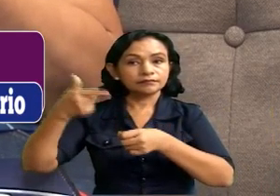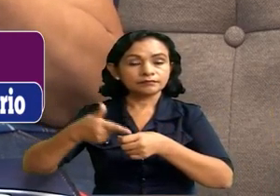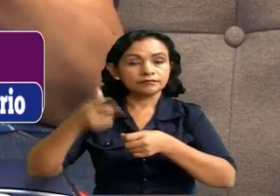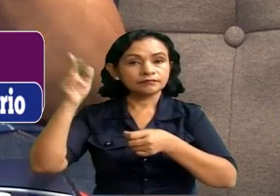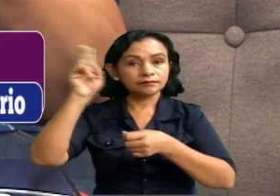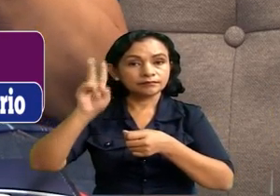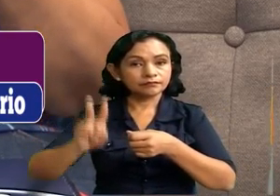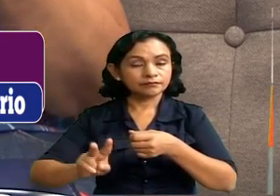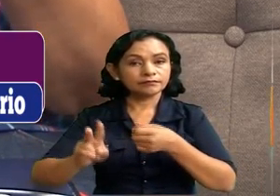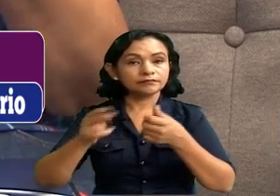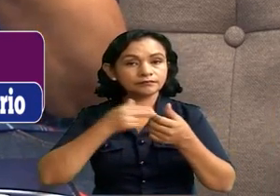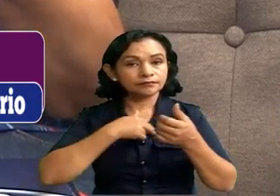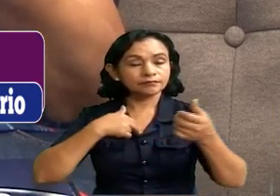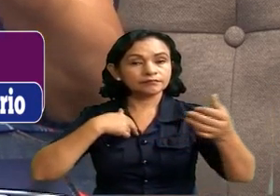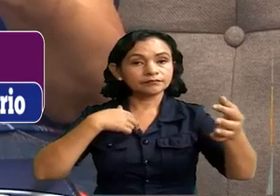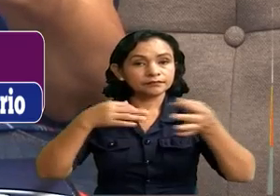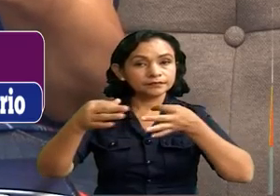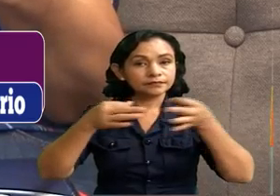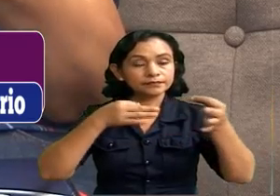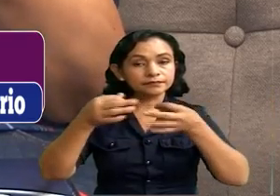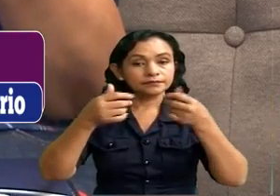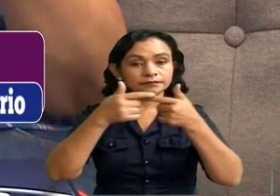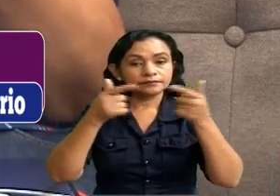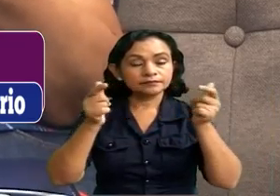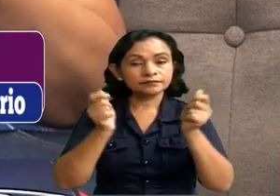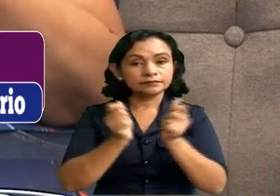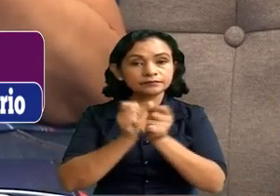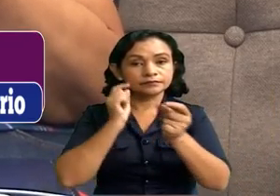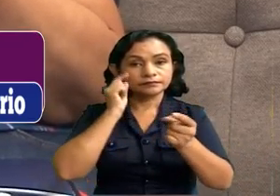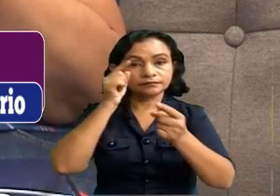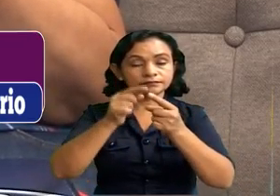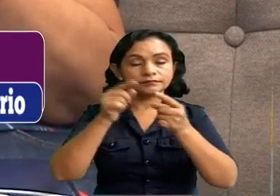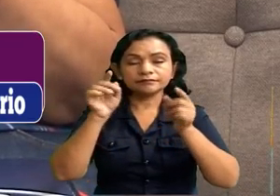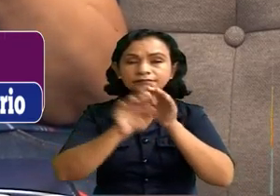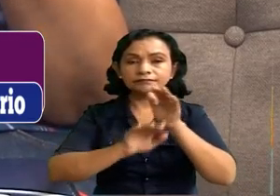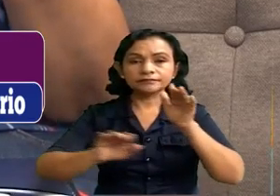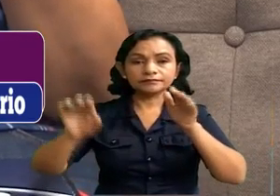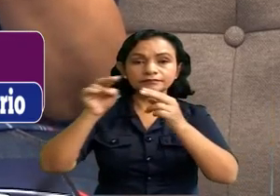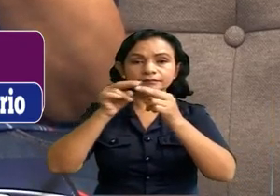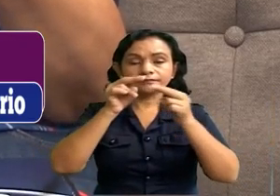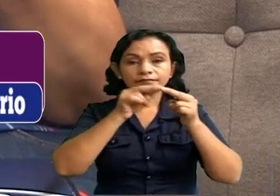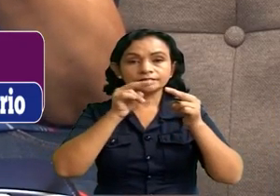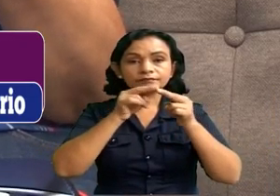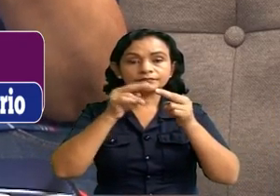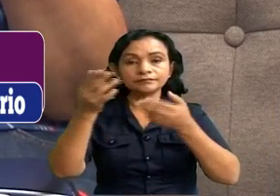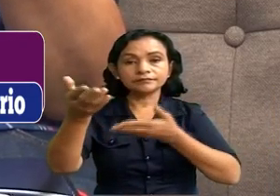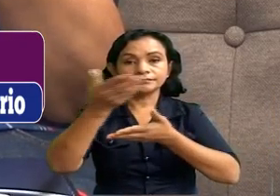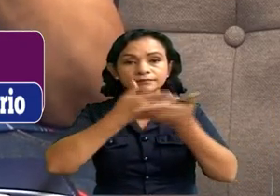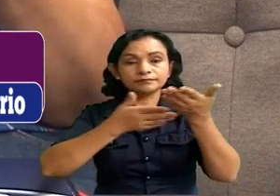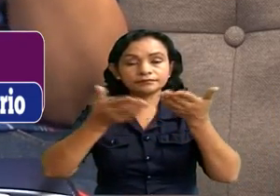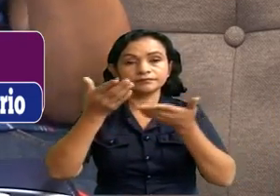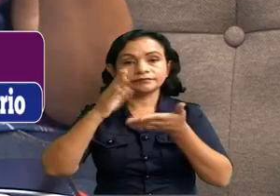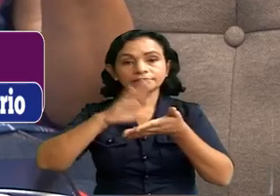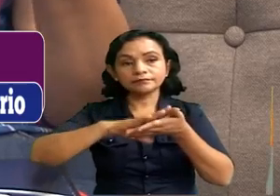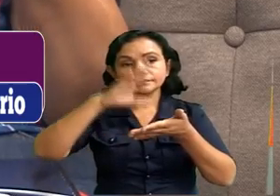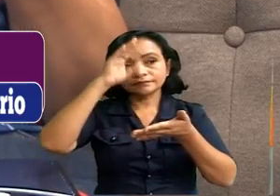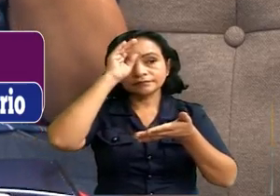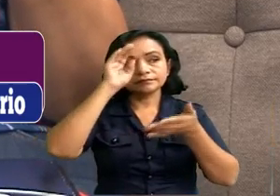Venezuela. Entonces, el objetivo del grupo es profundizar la unidad y el intercambio de conocimiento,